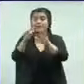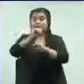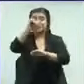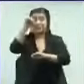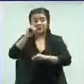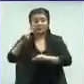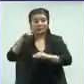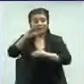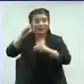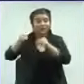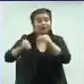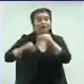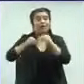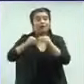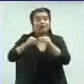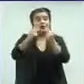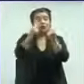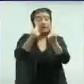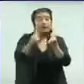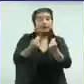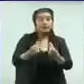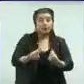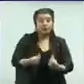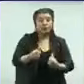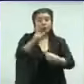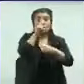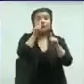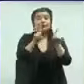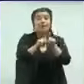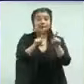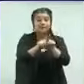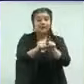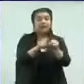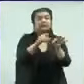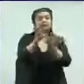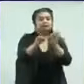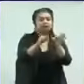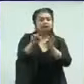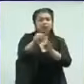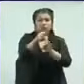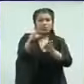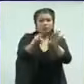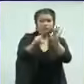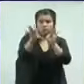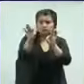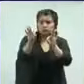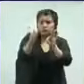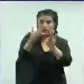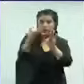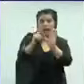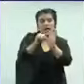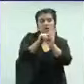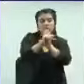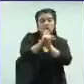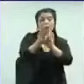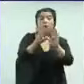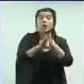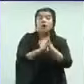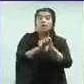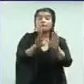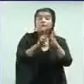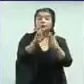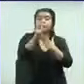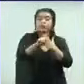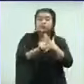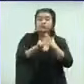11.26% adicional del presupuesto. Y así también quisiera llamar la atención al programa 19